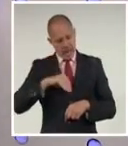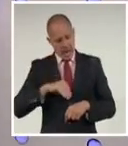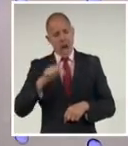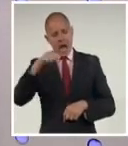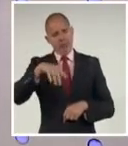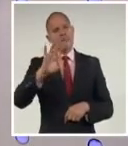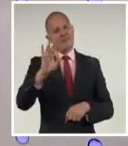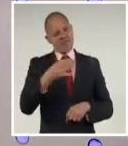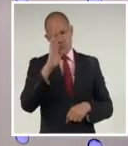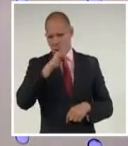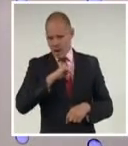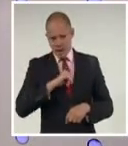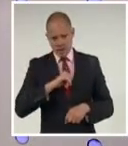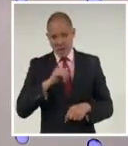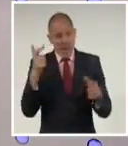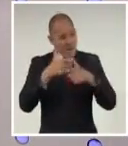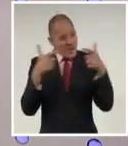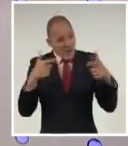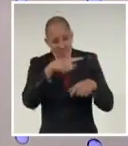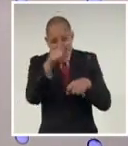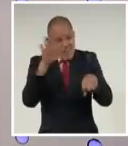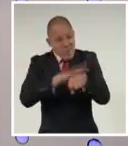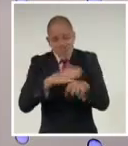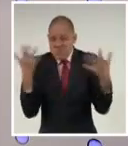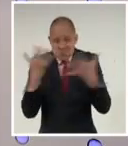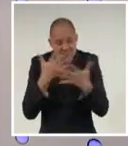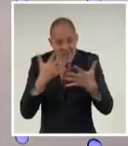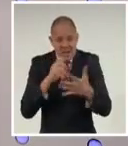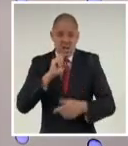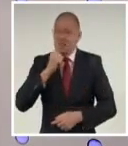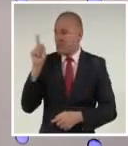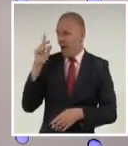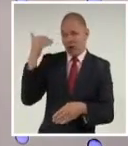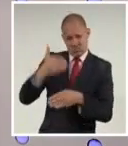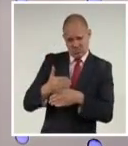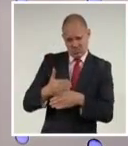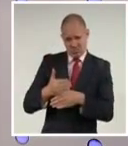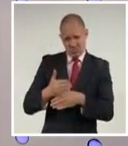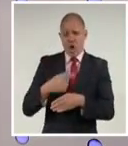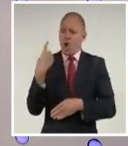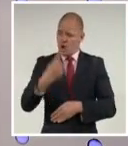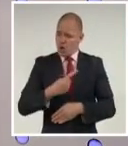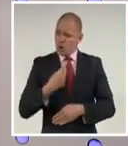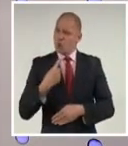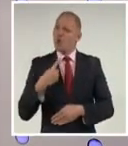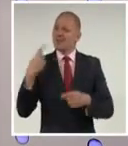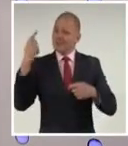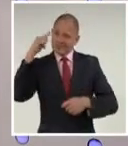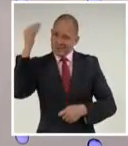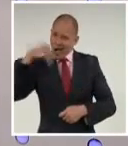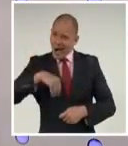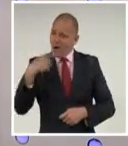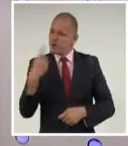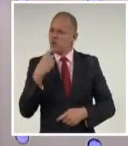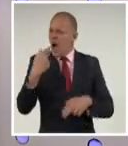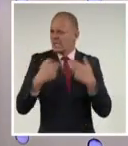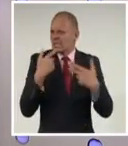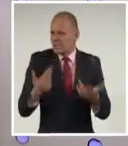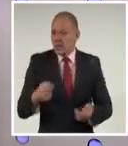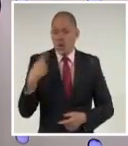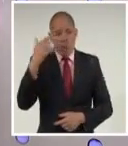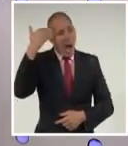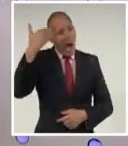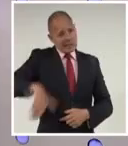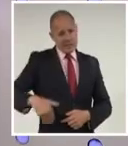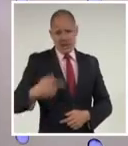y estará. El desafío es cómo lo brincamos, ahuecamos, debilitamos, escoja su verbo según su